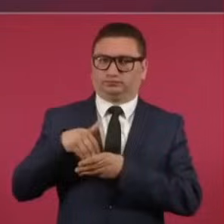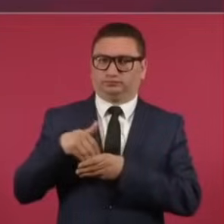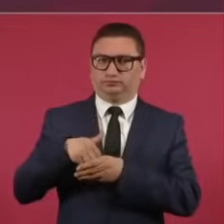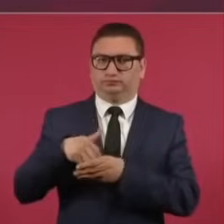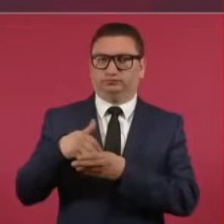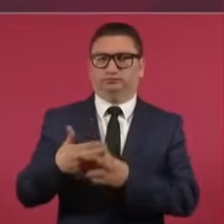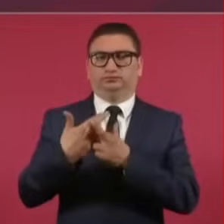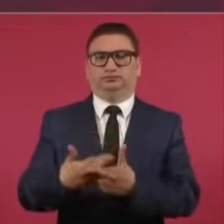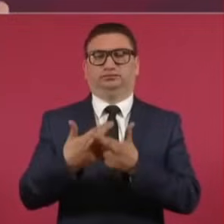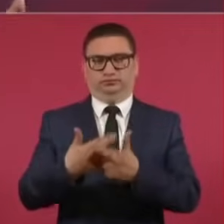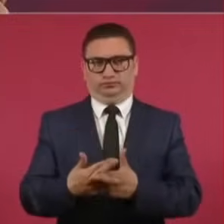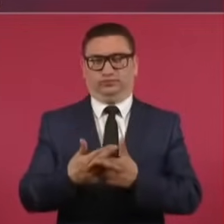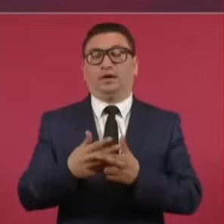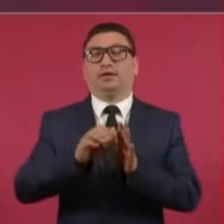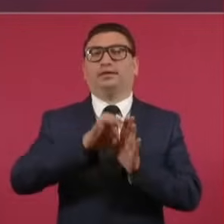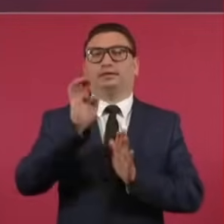y pongo el ejemplo,